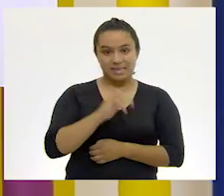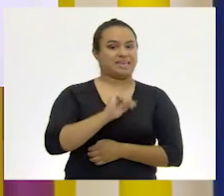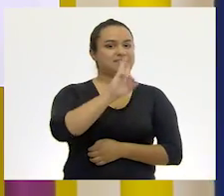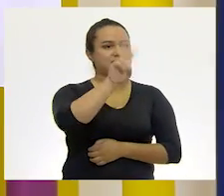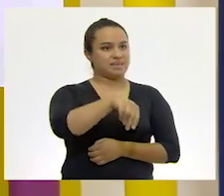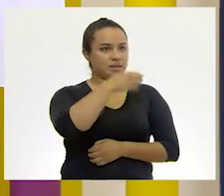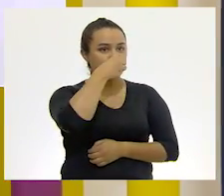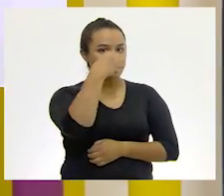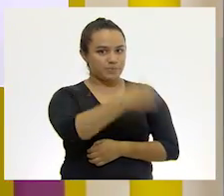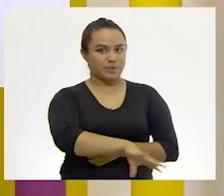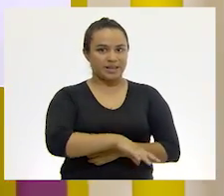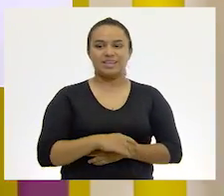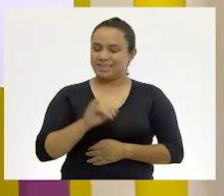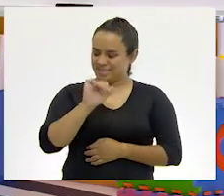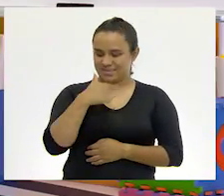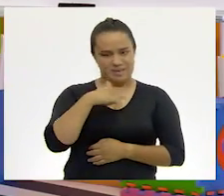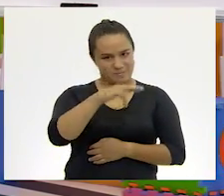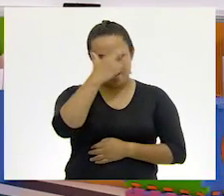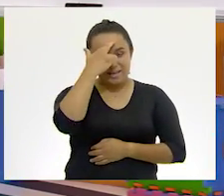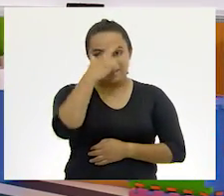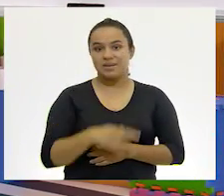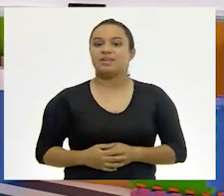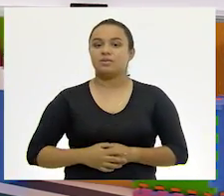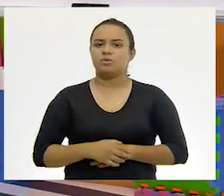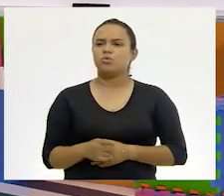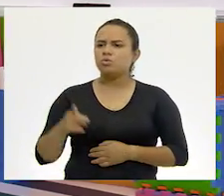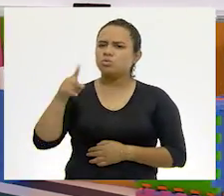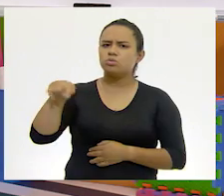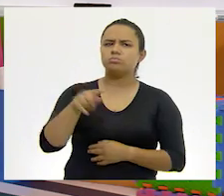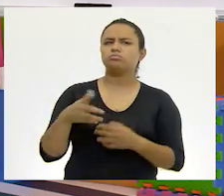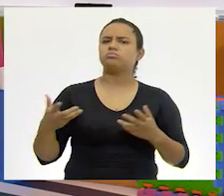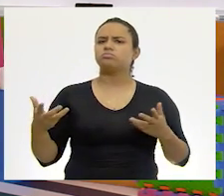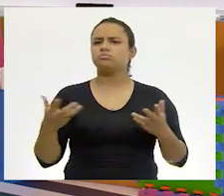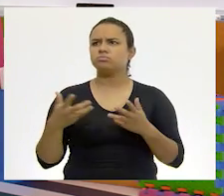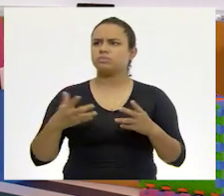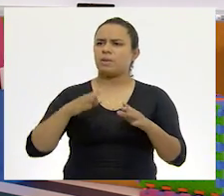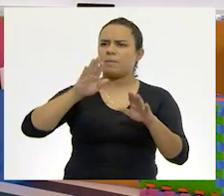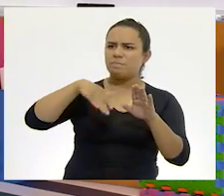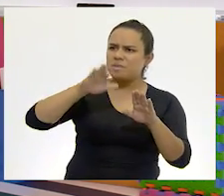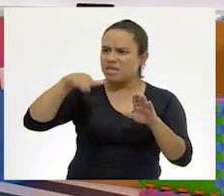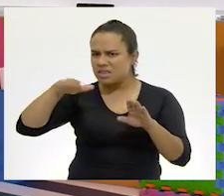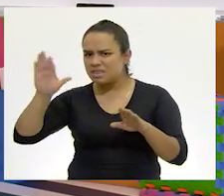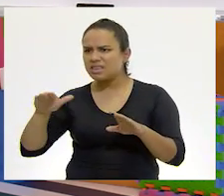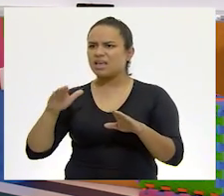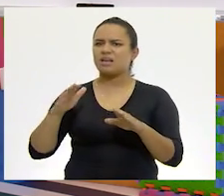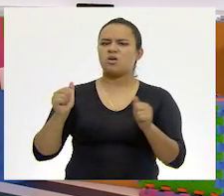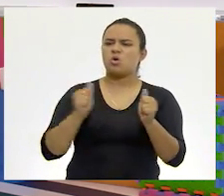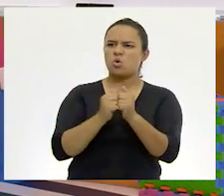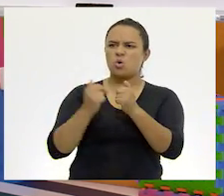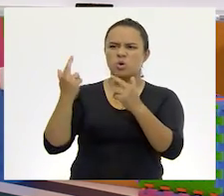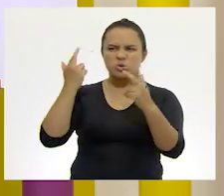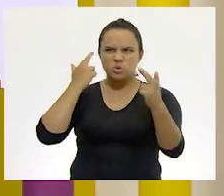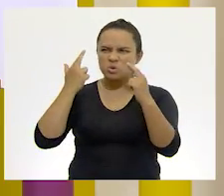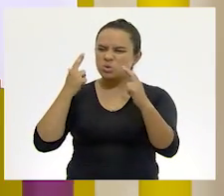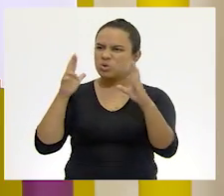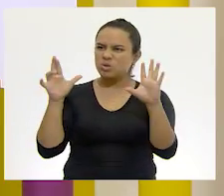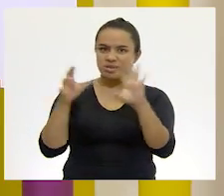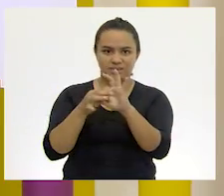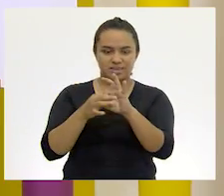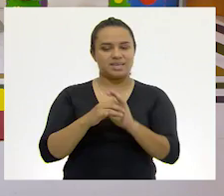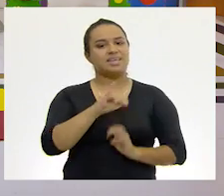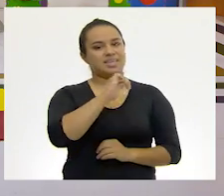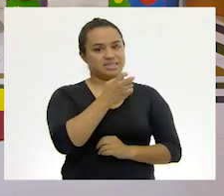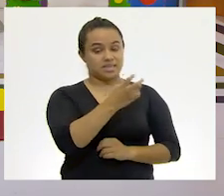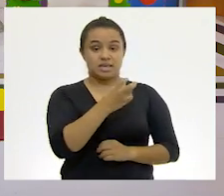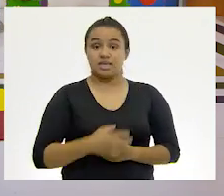padrísimo, claro que me acuerdo, sí. Estuvieron ustedes trabajando, pintando con algunos sonidos, ¿verdad? Así es, exacto. Bueno,